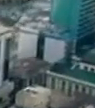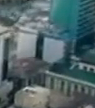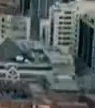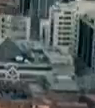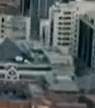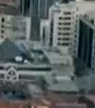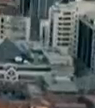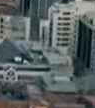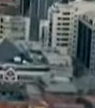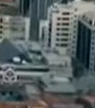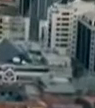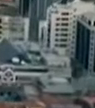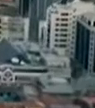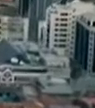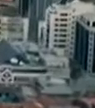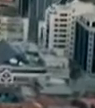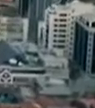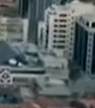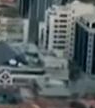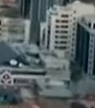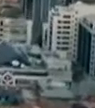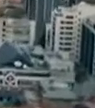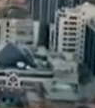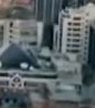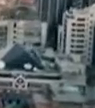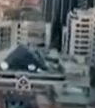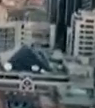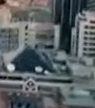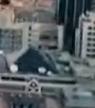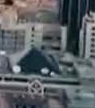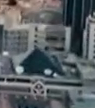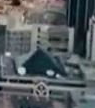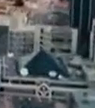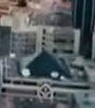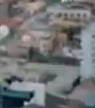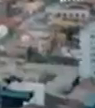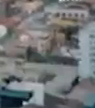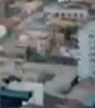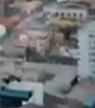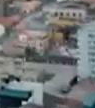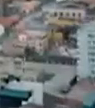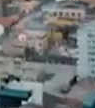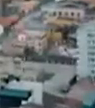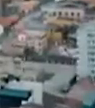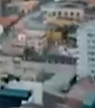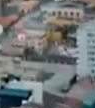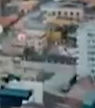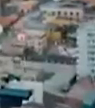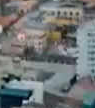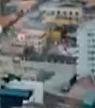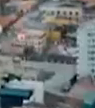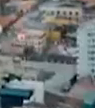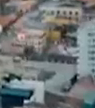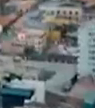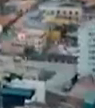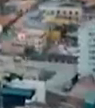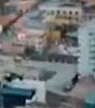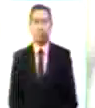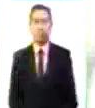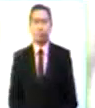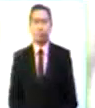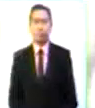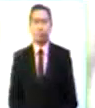monitoreo para hacer seguimiento y atender las contingencias emanadas en el marco de la emergencia por el coronavirus.